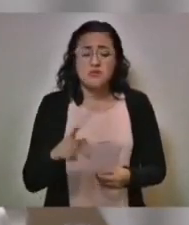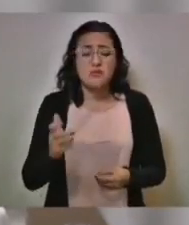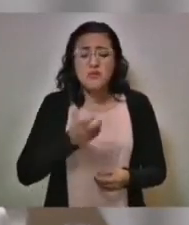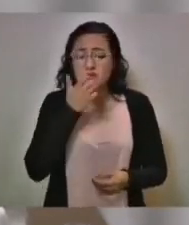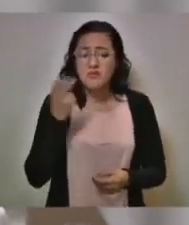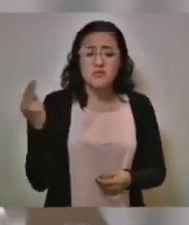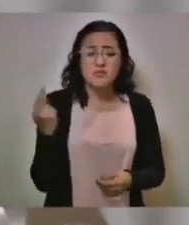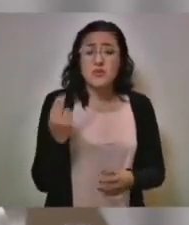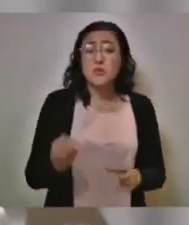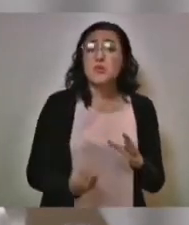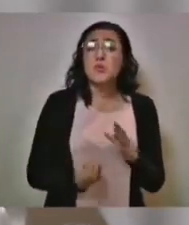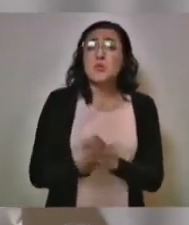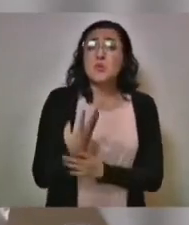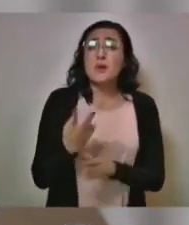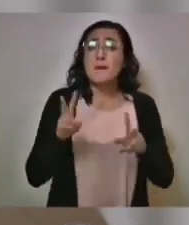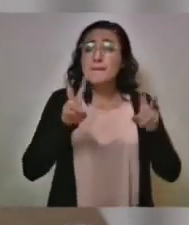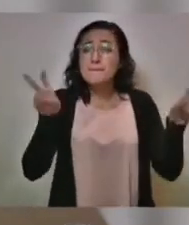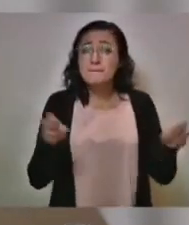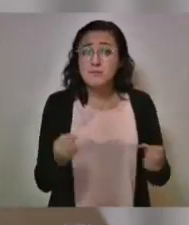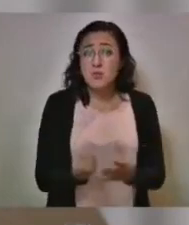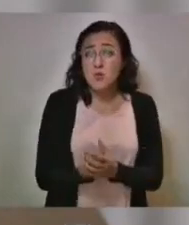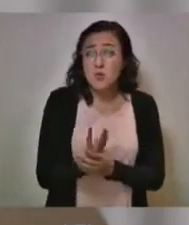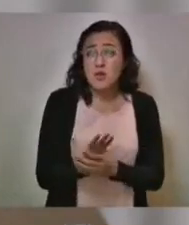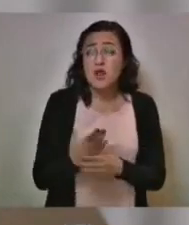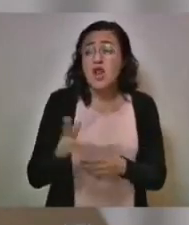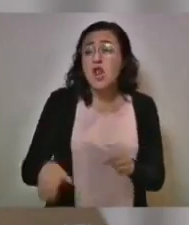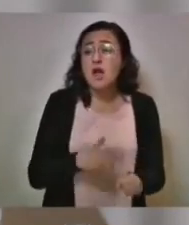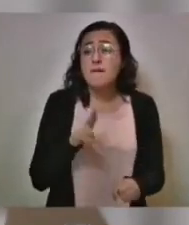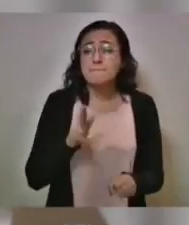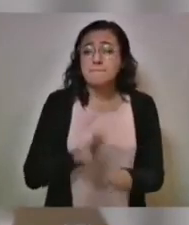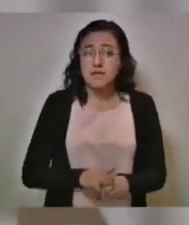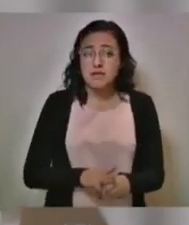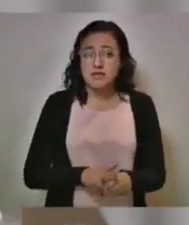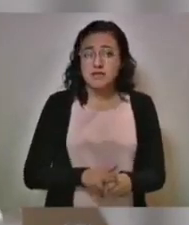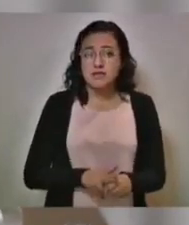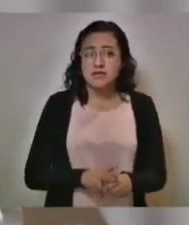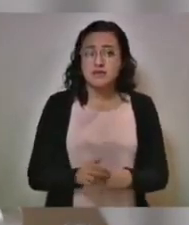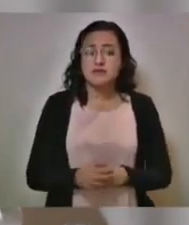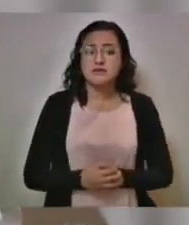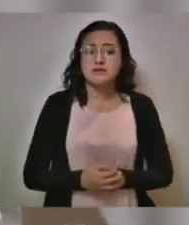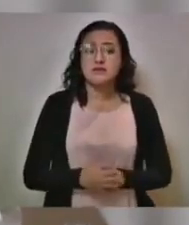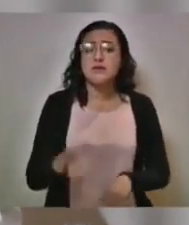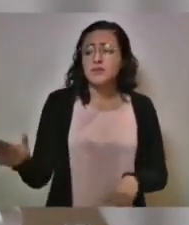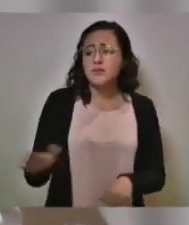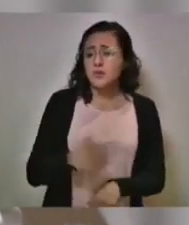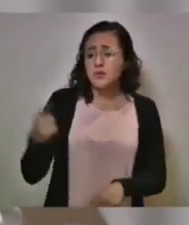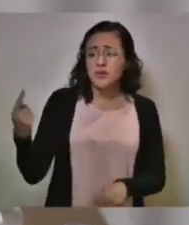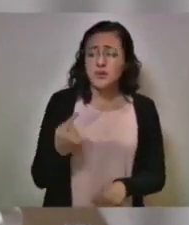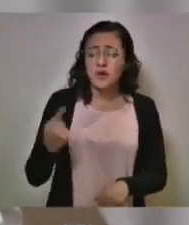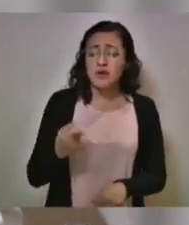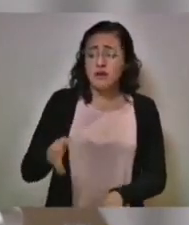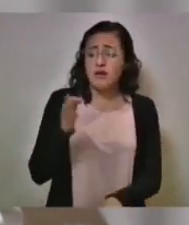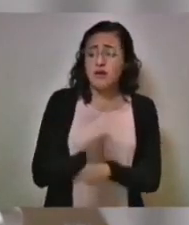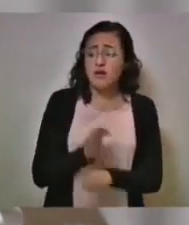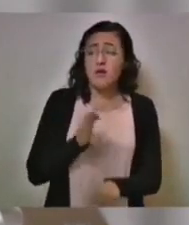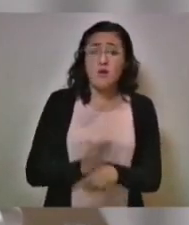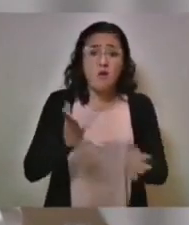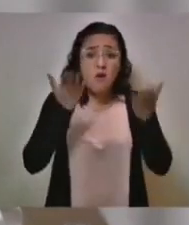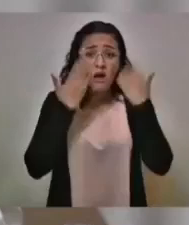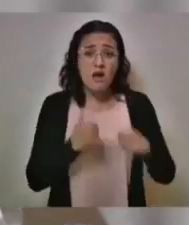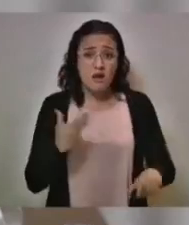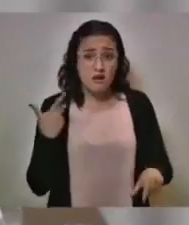de la nueva normalidad en medio de la nueva realidad, porque en tanto no haya una